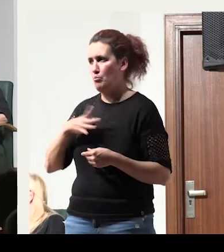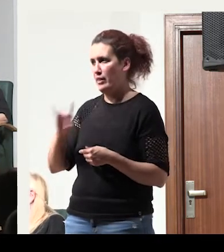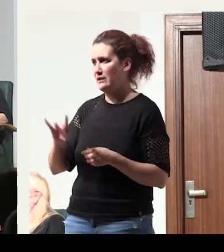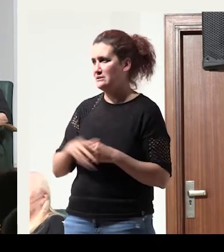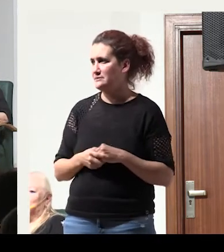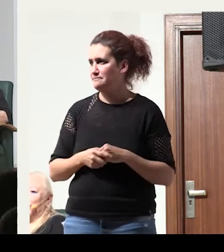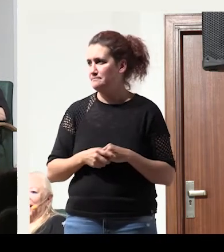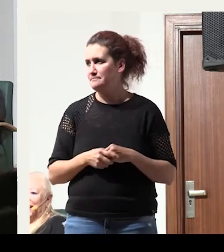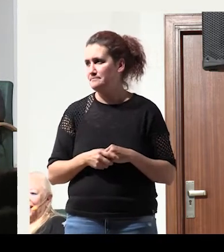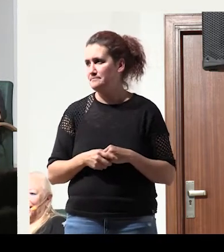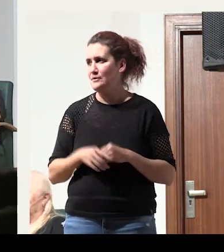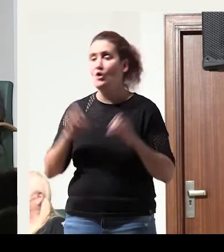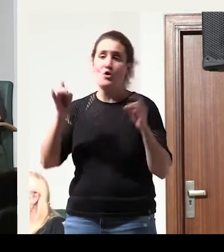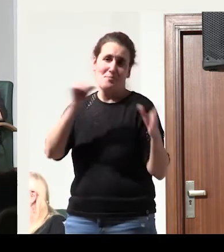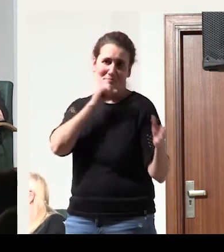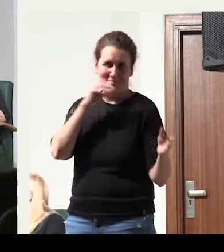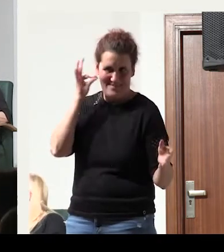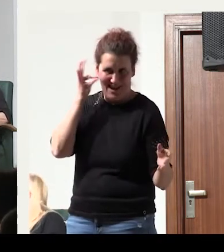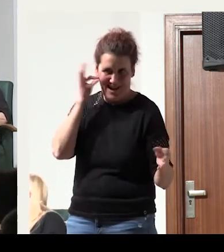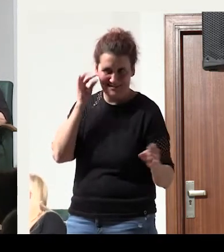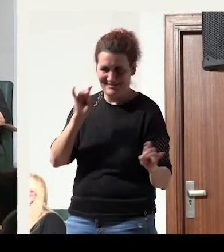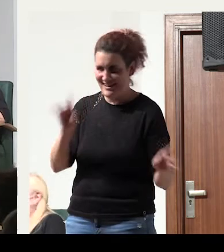Como viejas, claro.